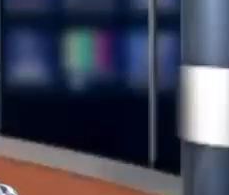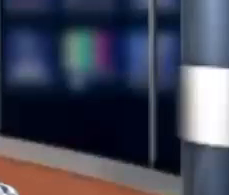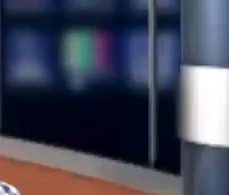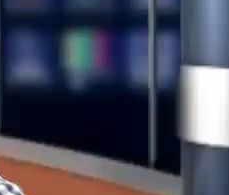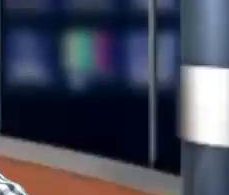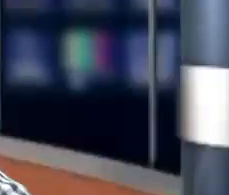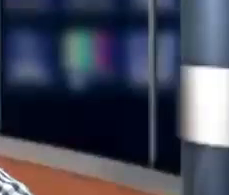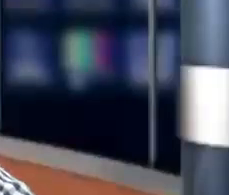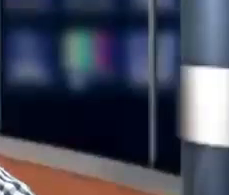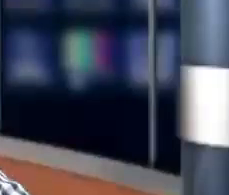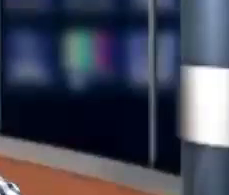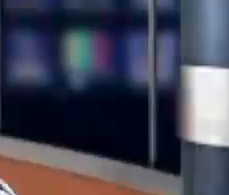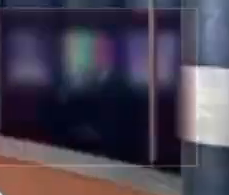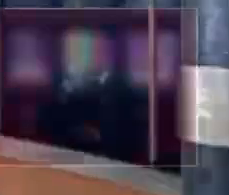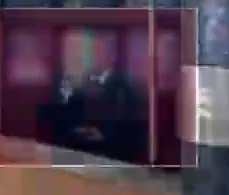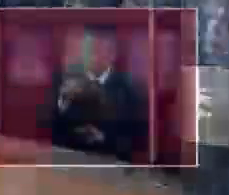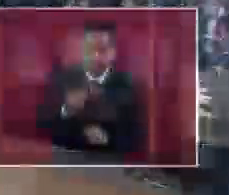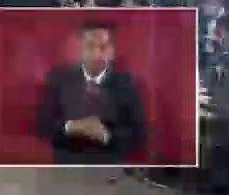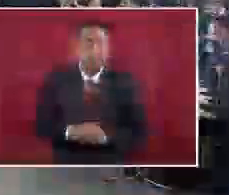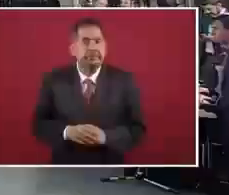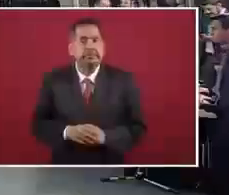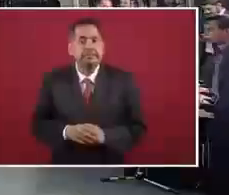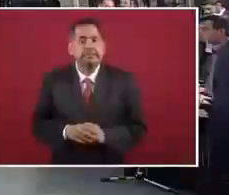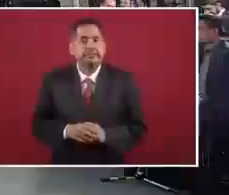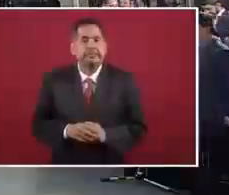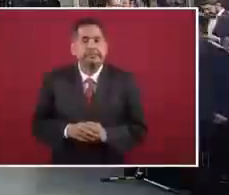con nadie. Vamos a escuchar. Está